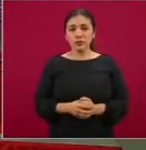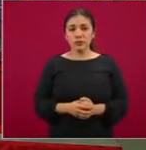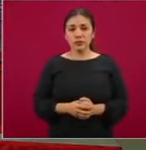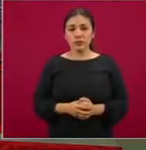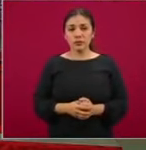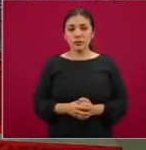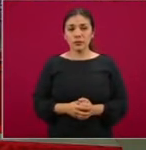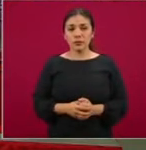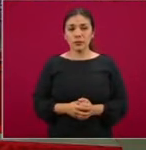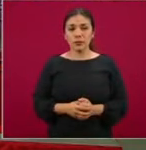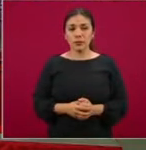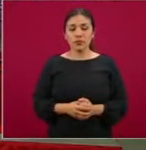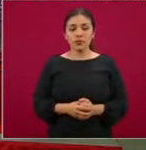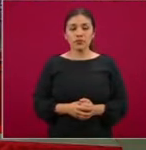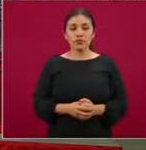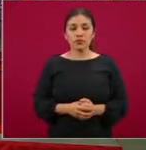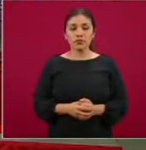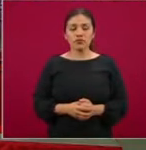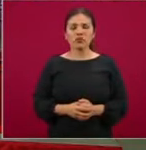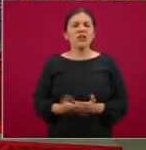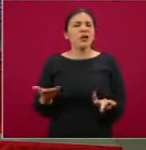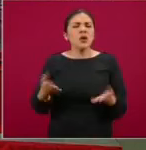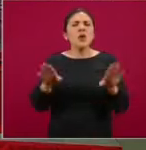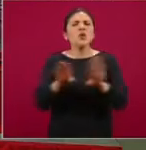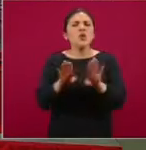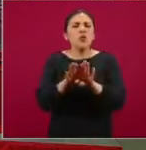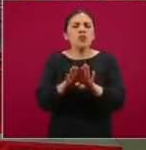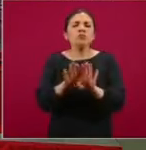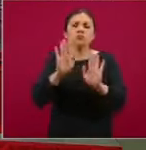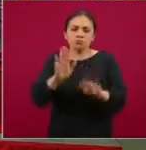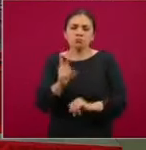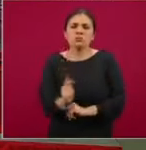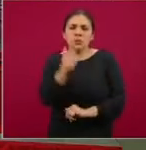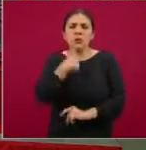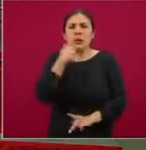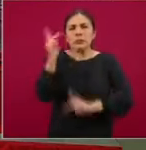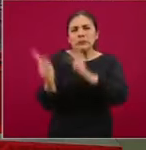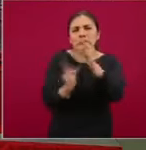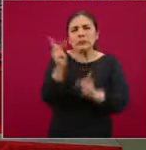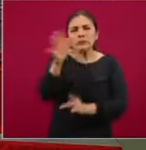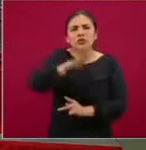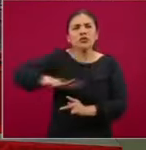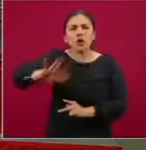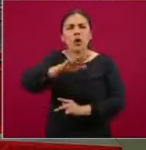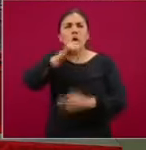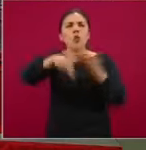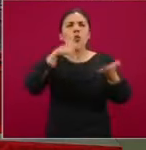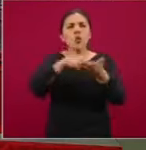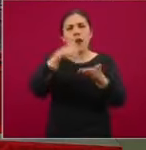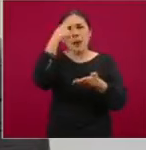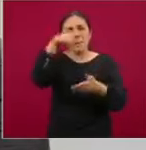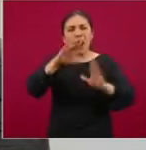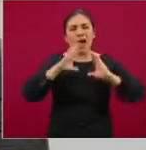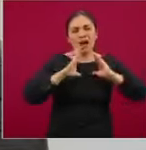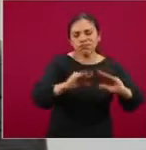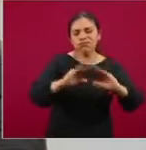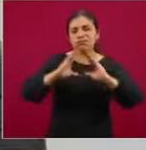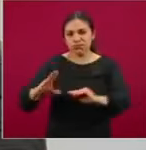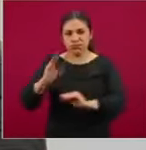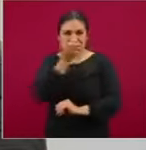Bueno, el ejercicio consistió en consultarle a todas las unidades formadoras de recursos humanos en